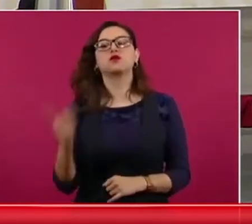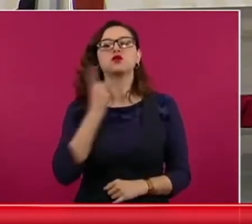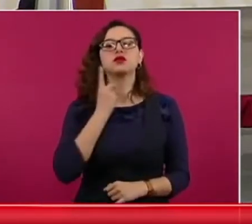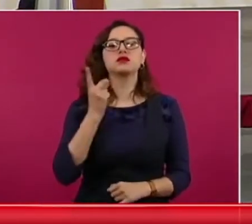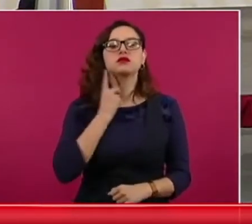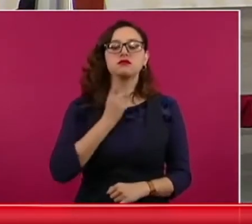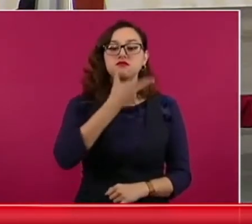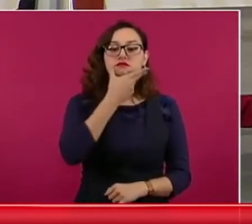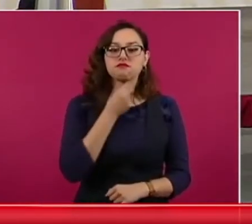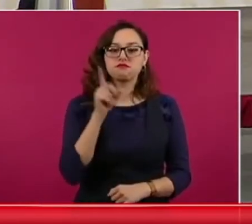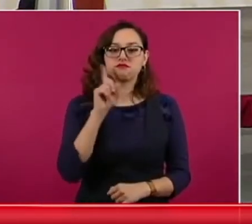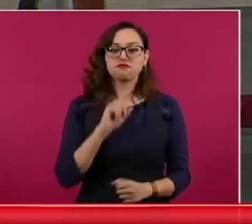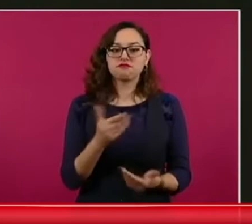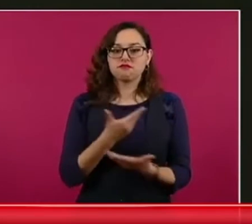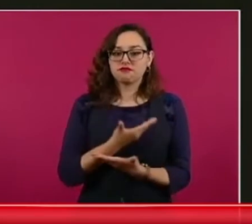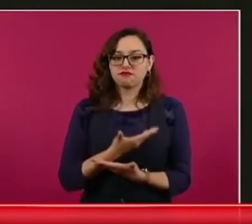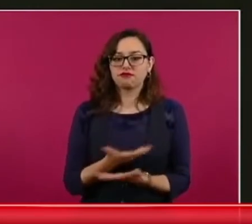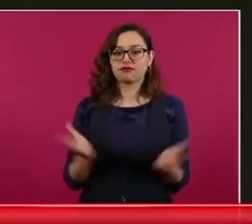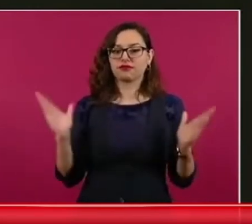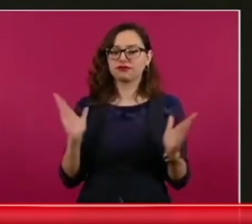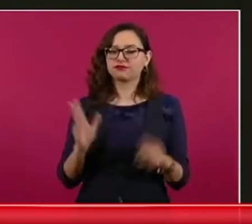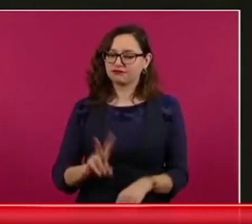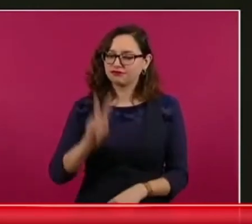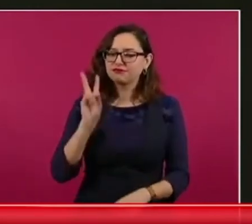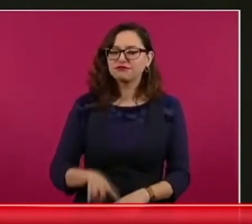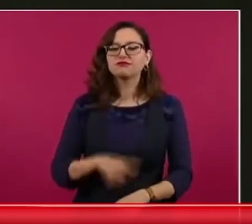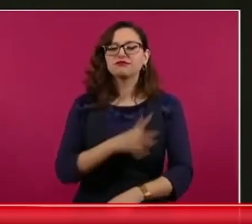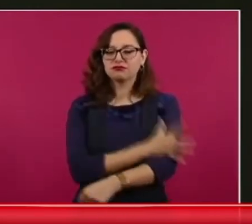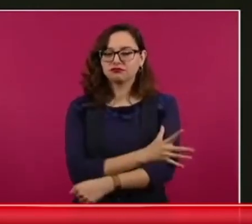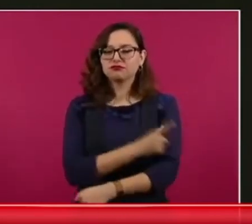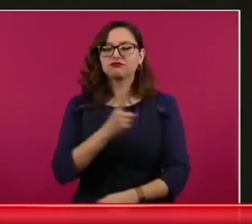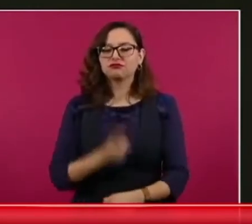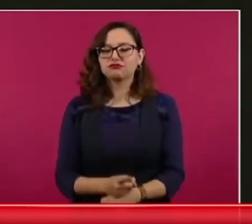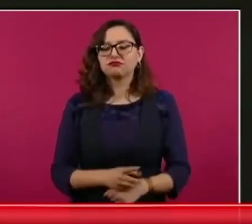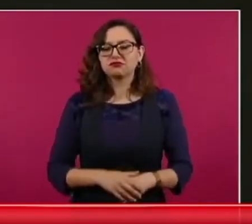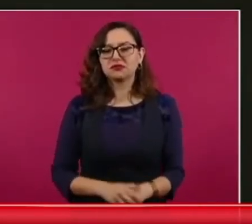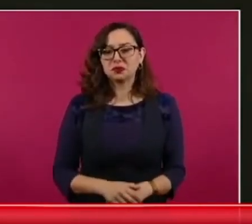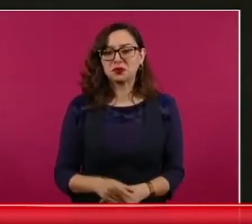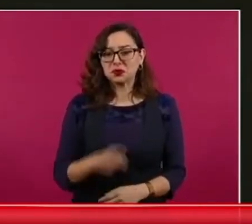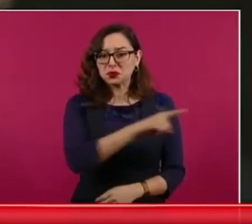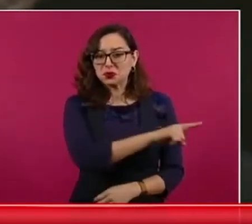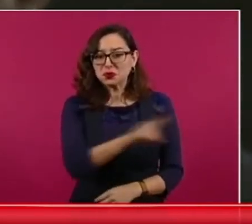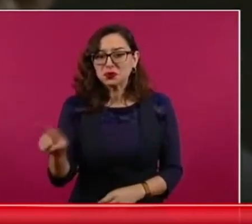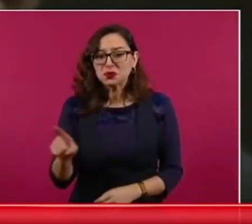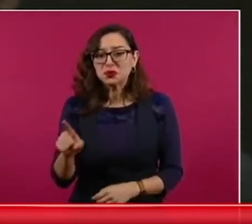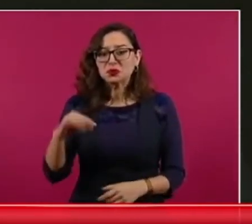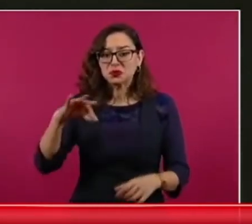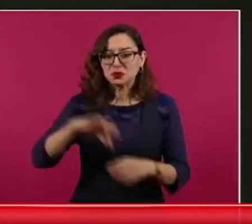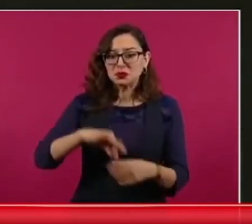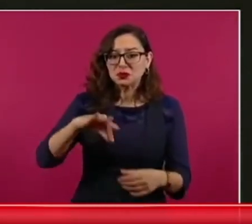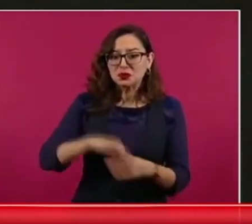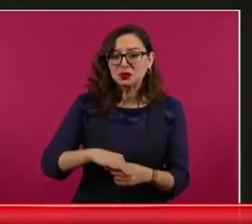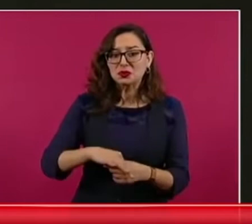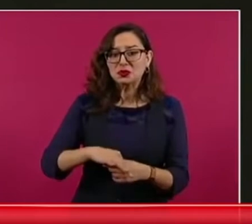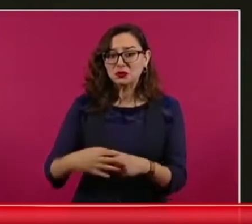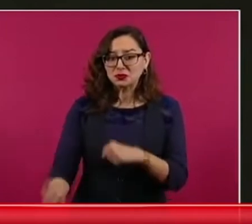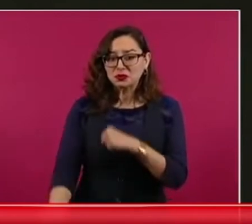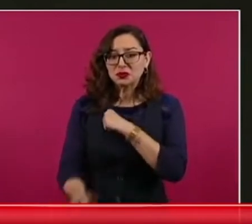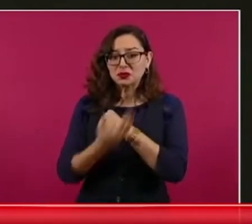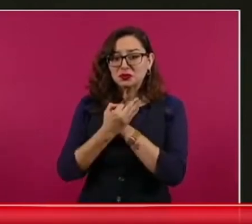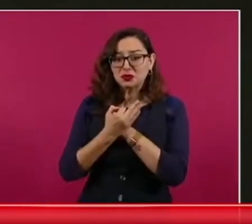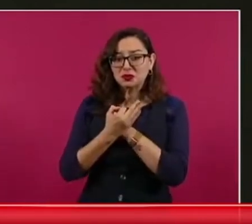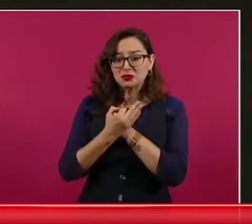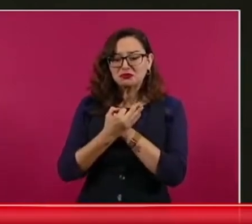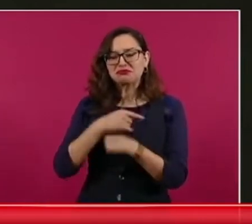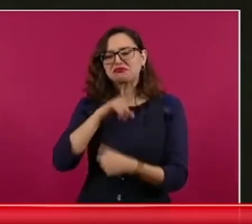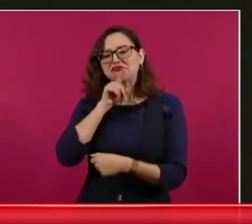y diputados, con sinceridad les digo que no espero de ustedes una votación mayoritaria en contra